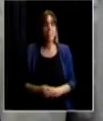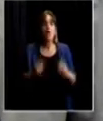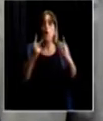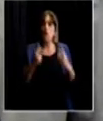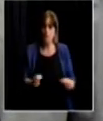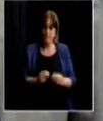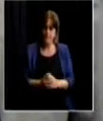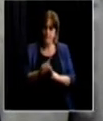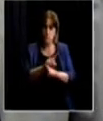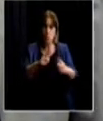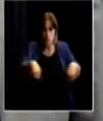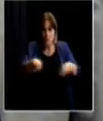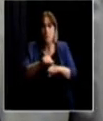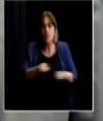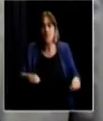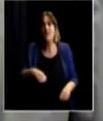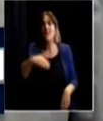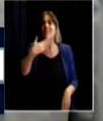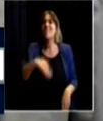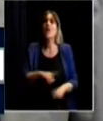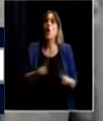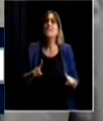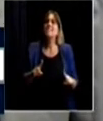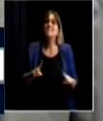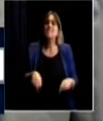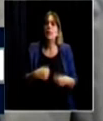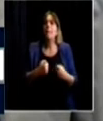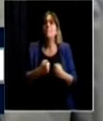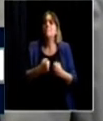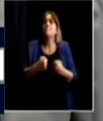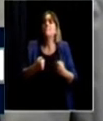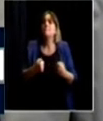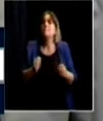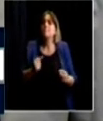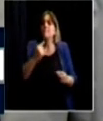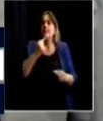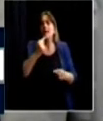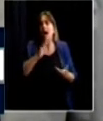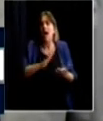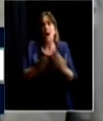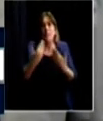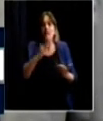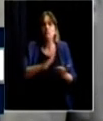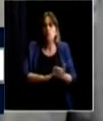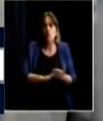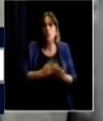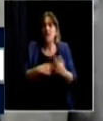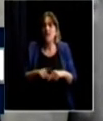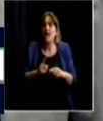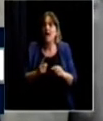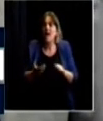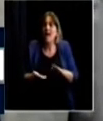y me entenderán que no quiere abundar en la situación que llevo a la readecuación tarifaria